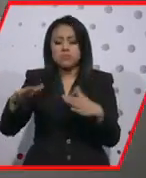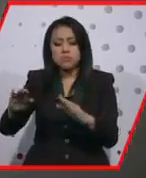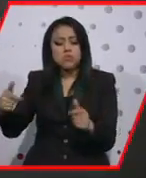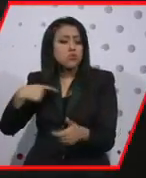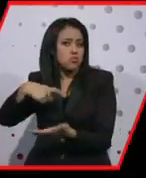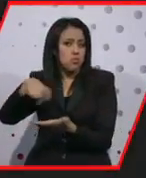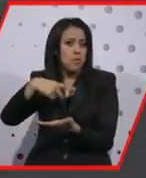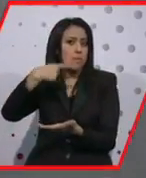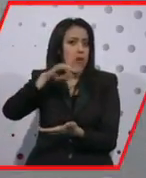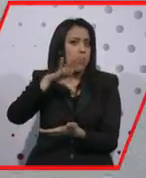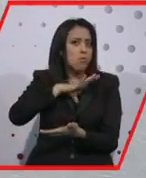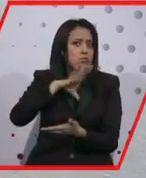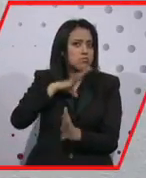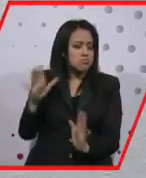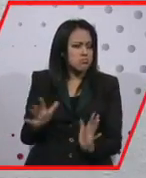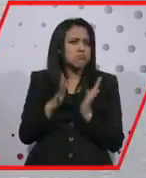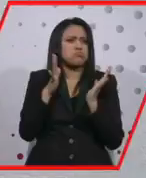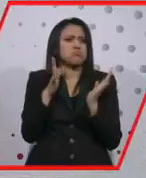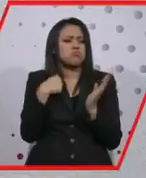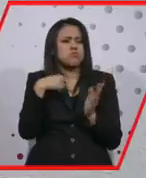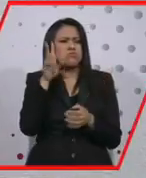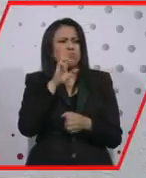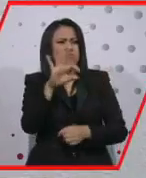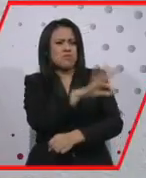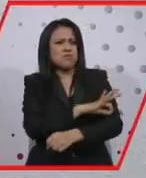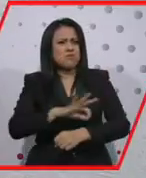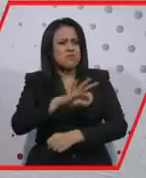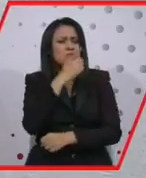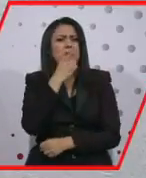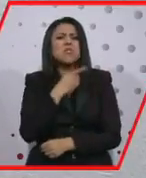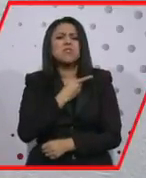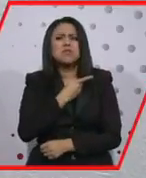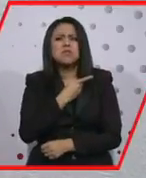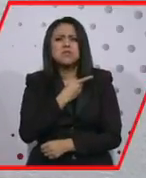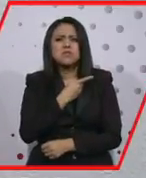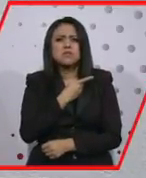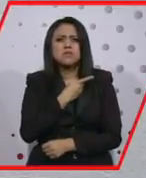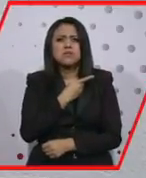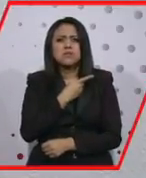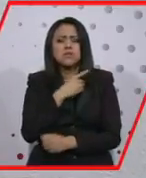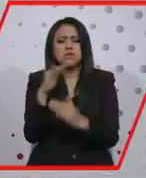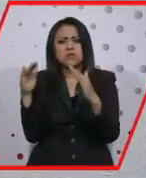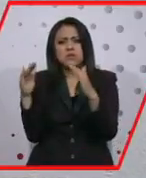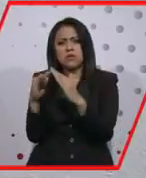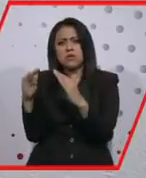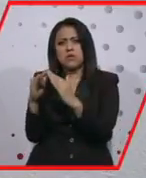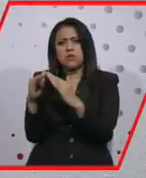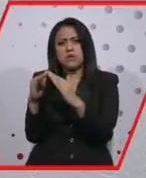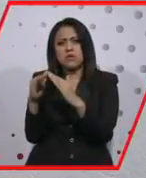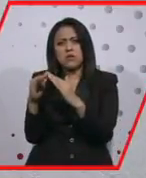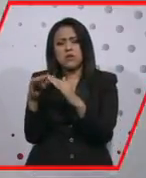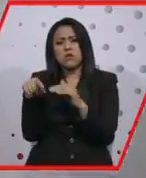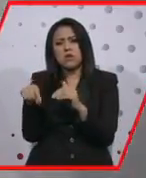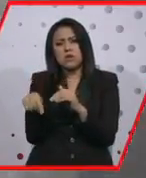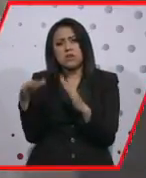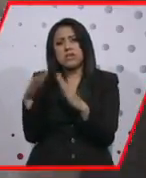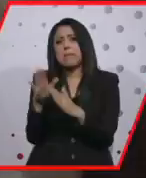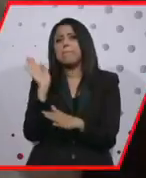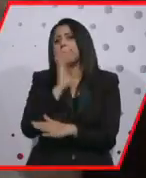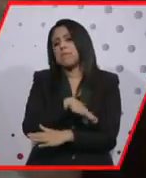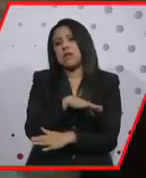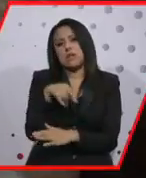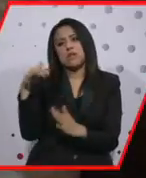de la vivienda escuchó al arquitecto que dice que la casa está en donde él la construyeron están mal